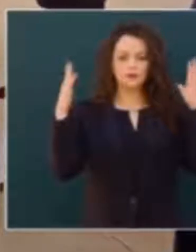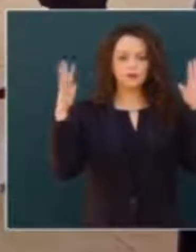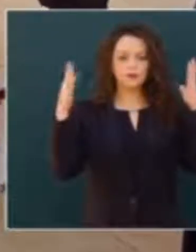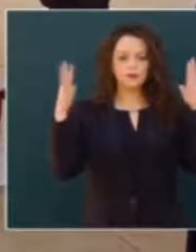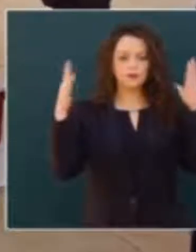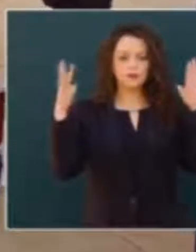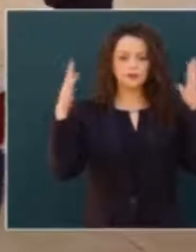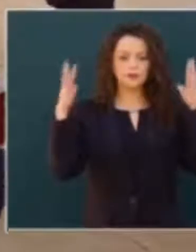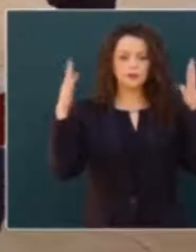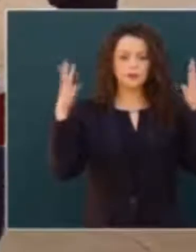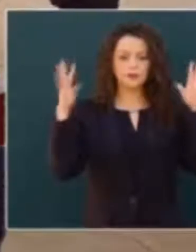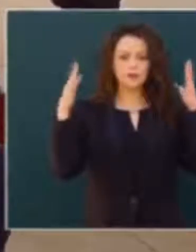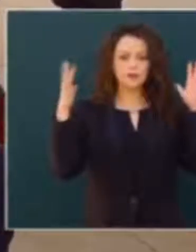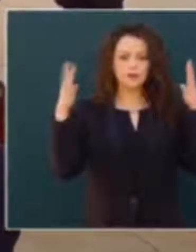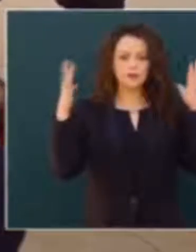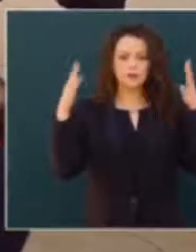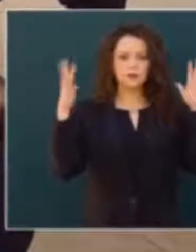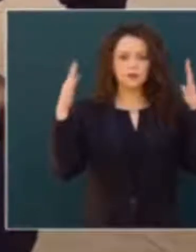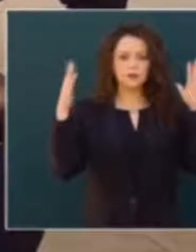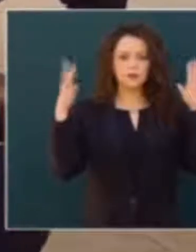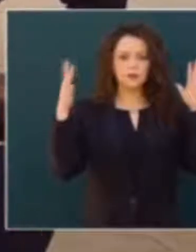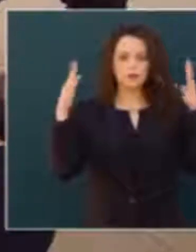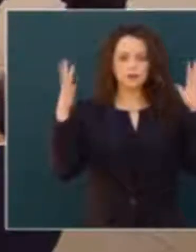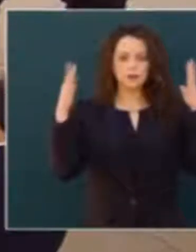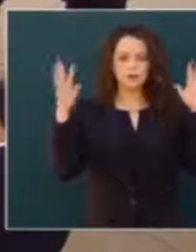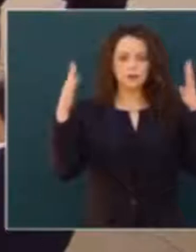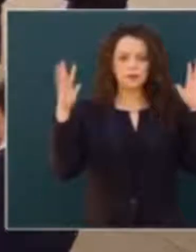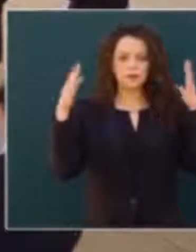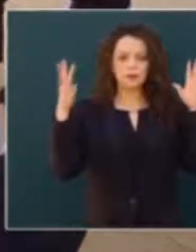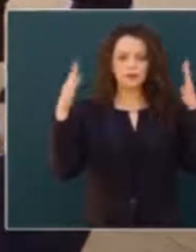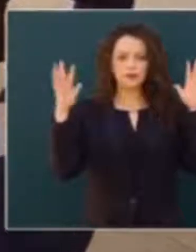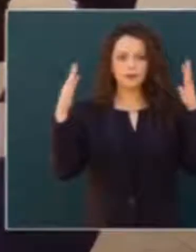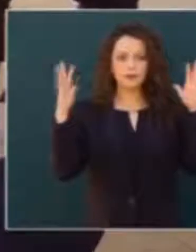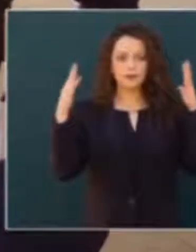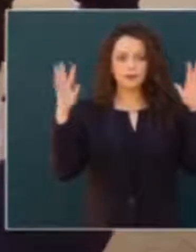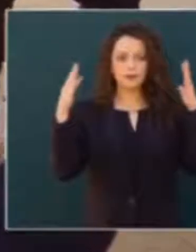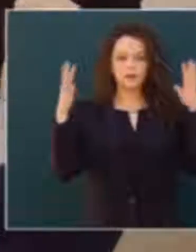El presidente